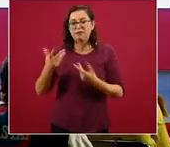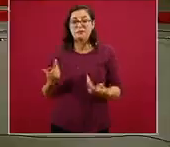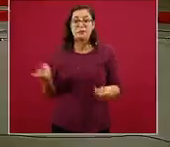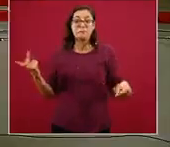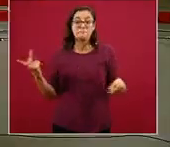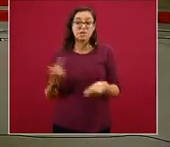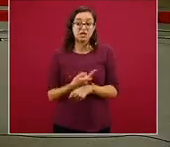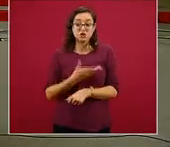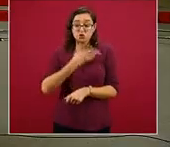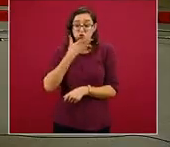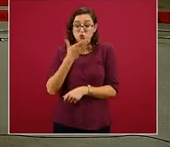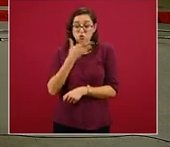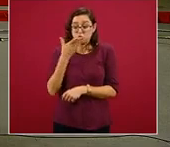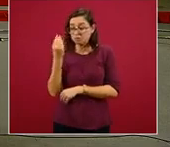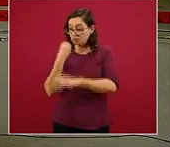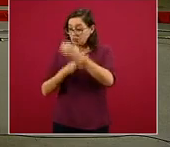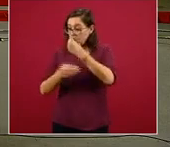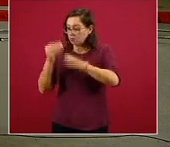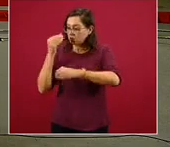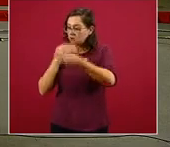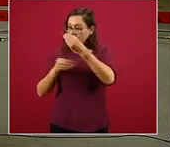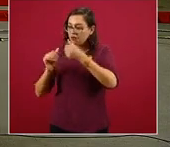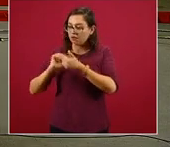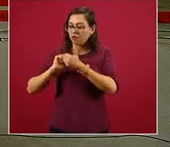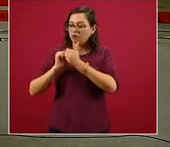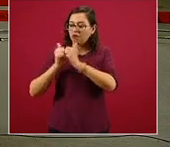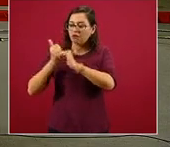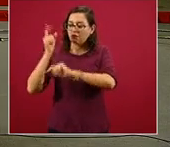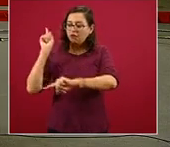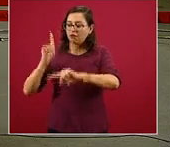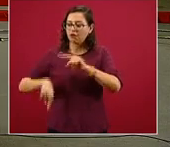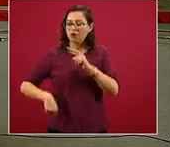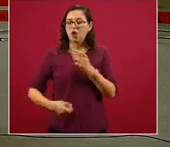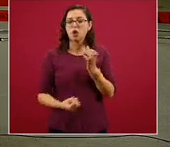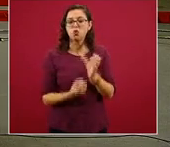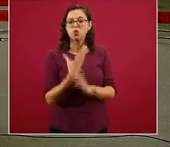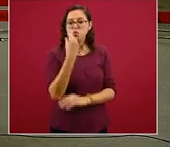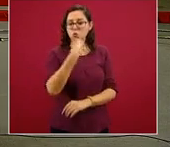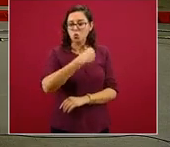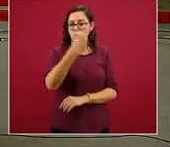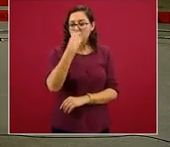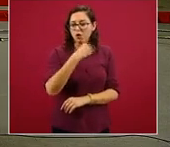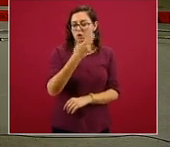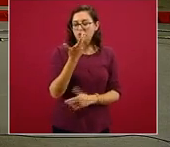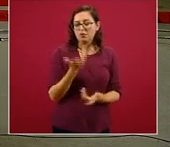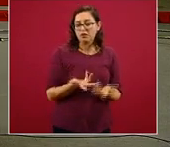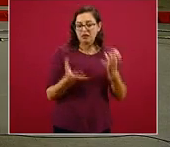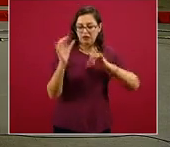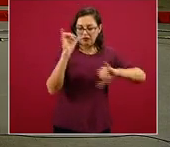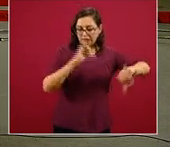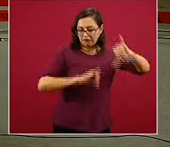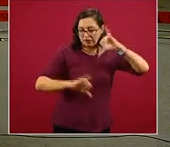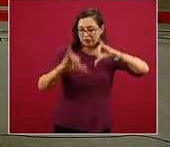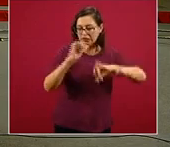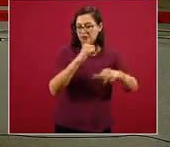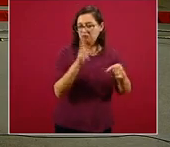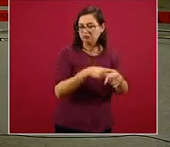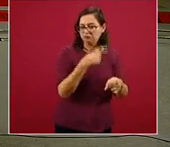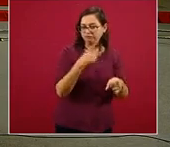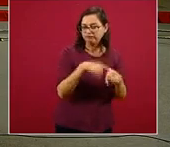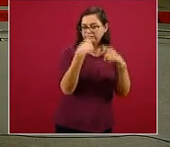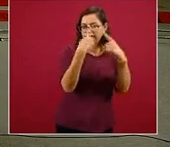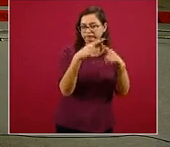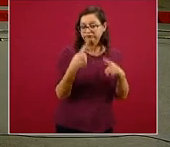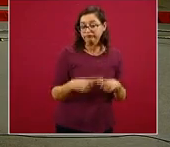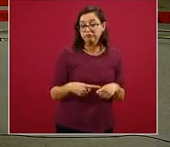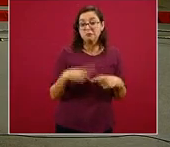dietas tradicionales por un sistema de alimentación con base en alimentos y bebidas ultraprocesados, y como resultado de esto